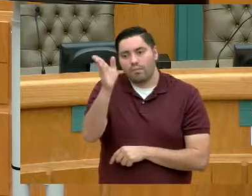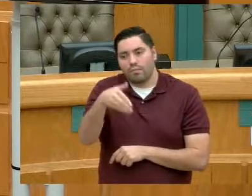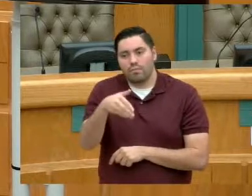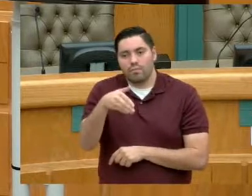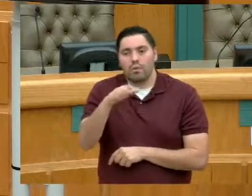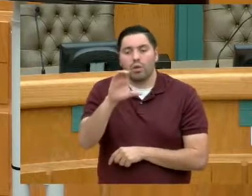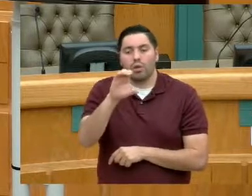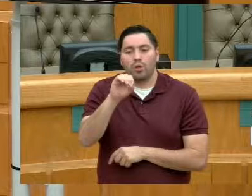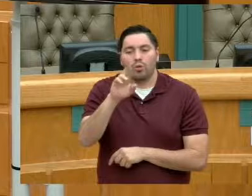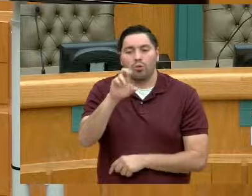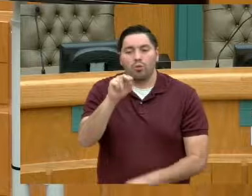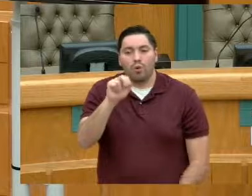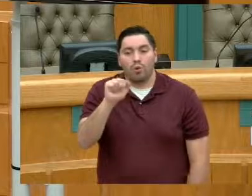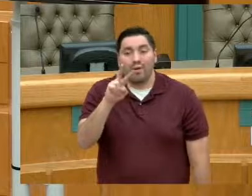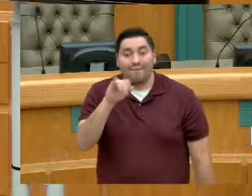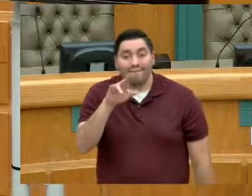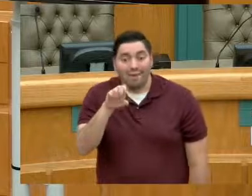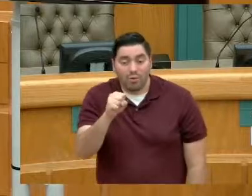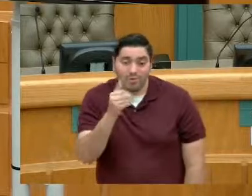www.cctexas.com/coronavirus. Thank you.